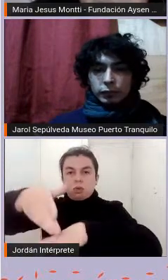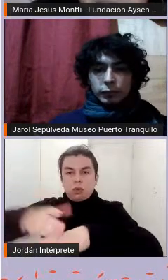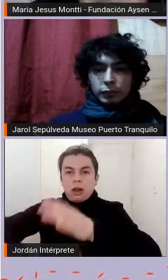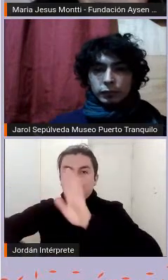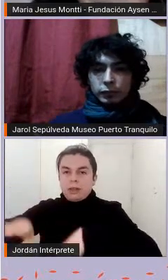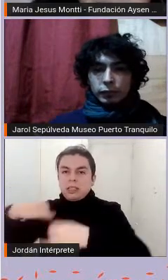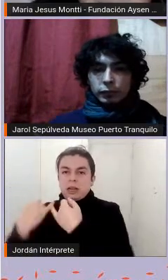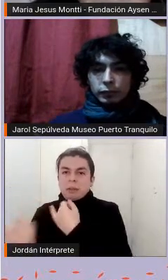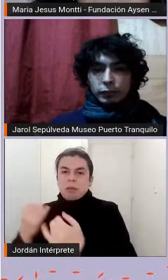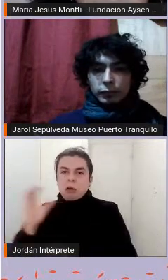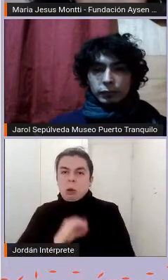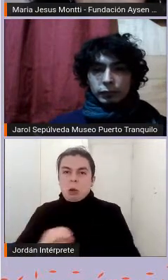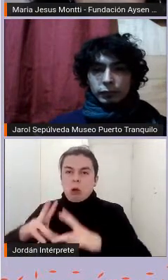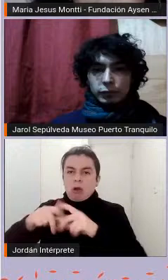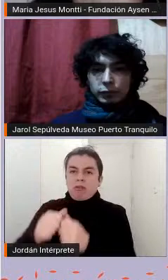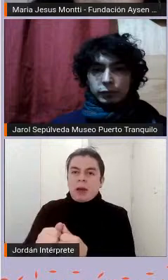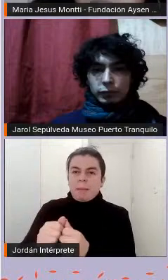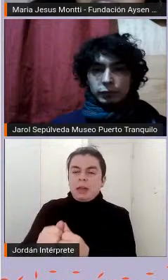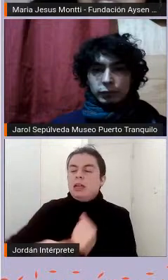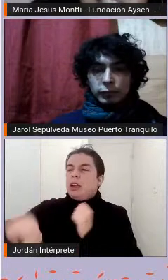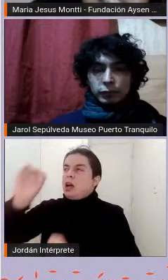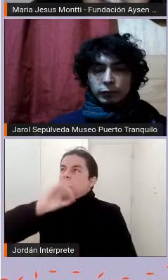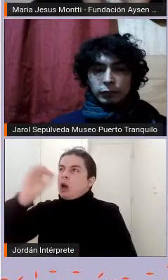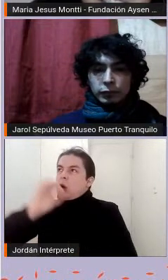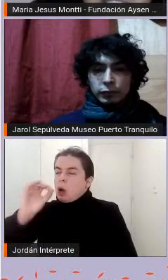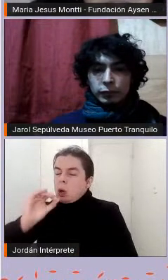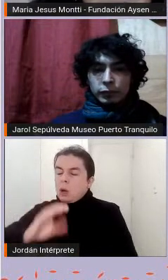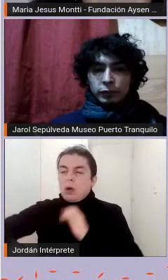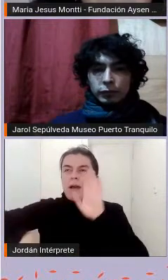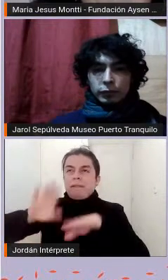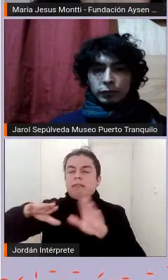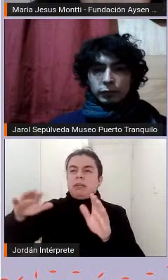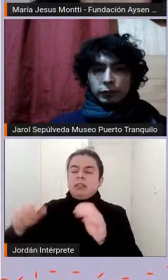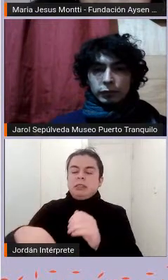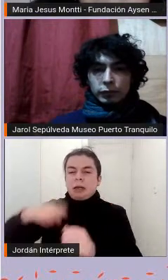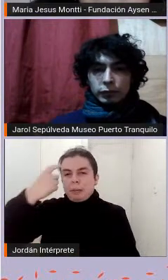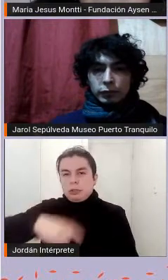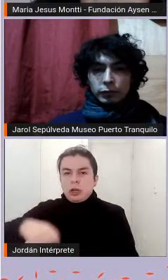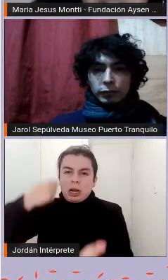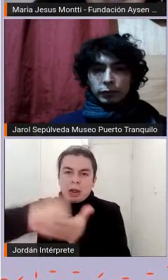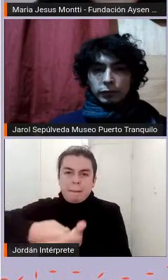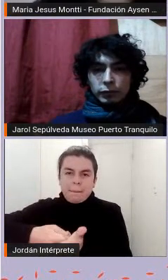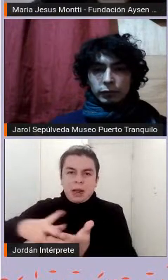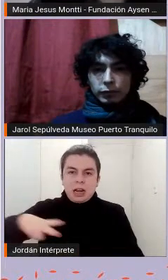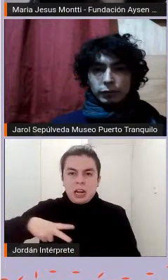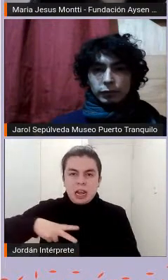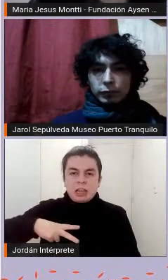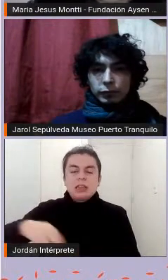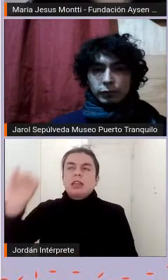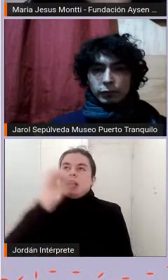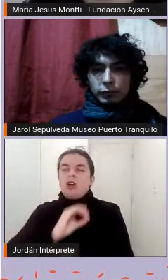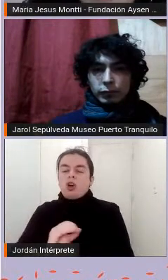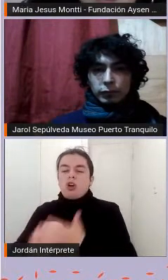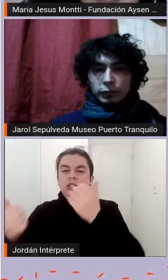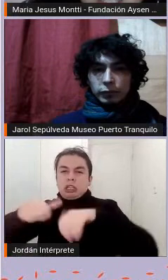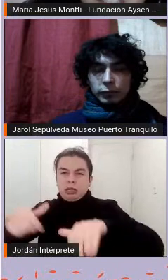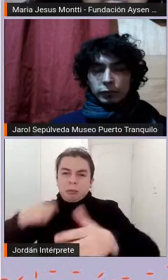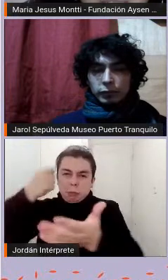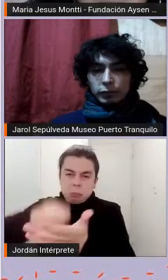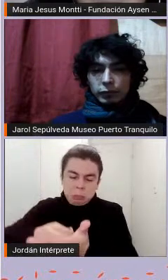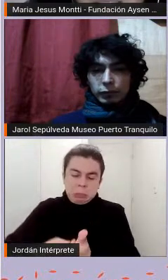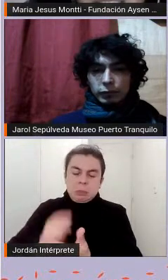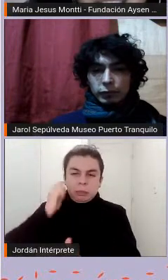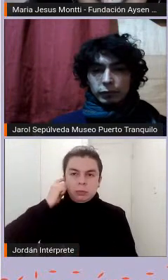amigos, con familias, con clientes, con científicos, y acceden al lugar donde están varando estas numerosas ballenas.